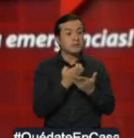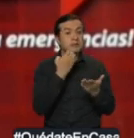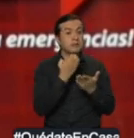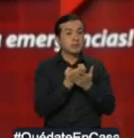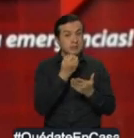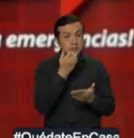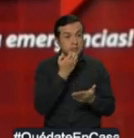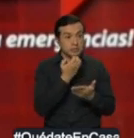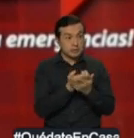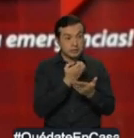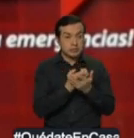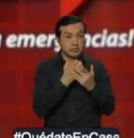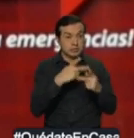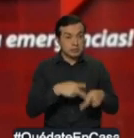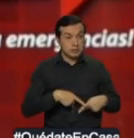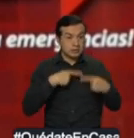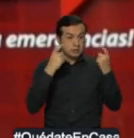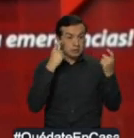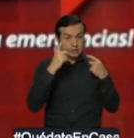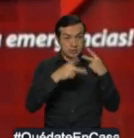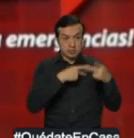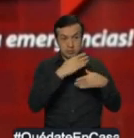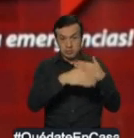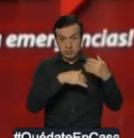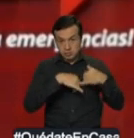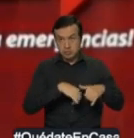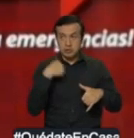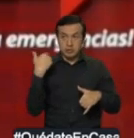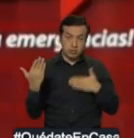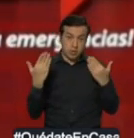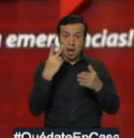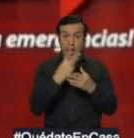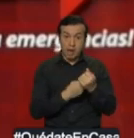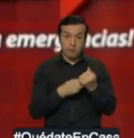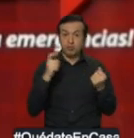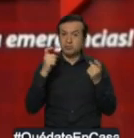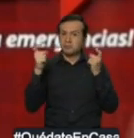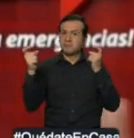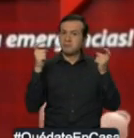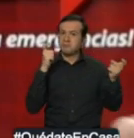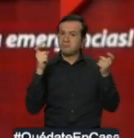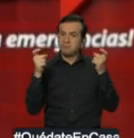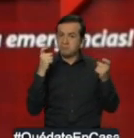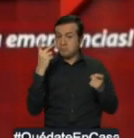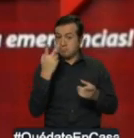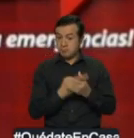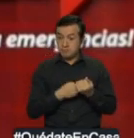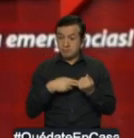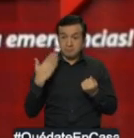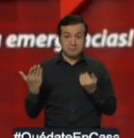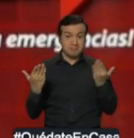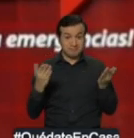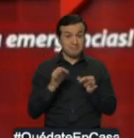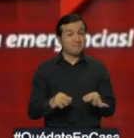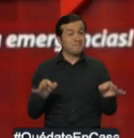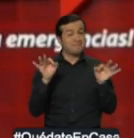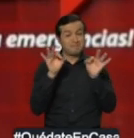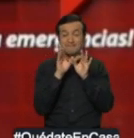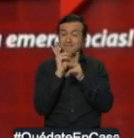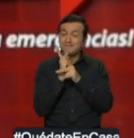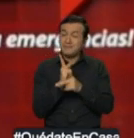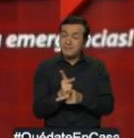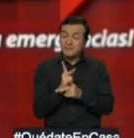esenciales de la vida y la supervivencia de la economía estas estas dos estos dos aspectos hay que cuidarnos